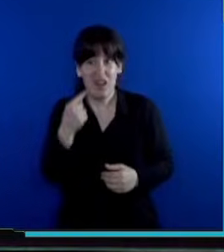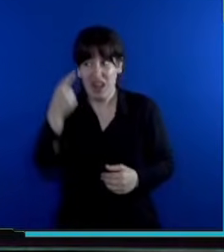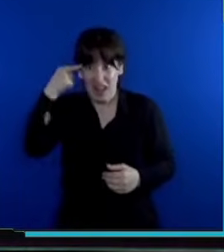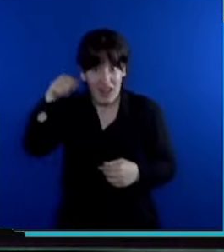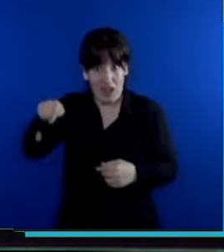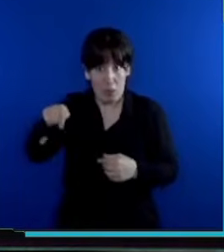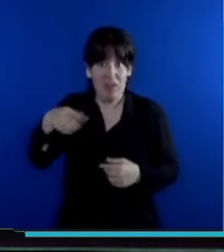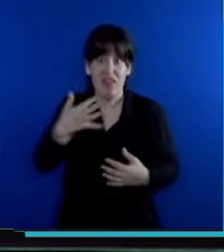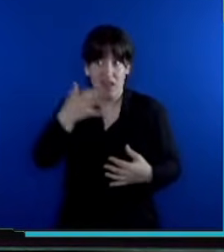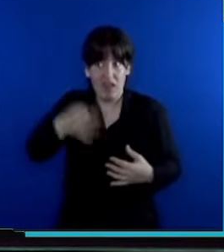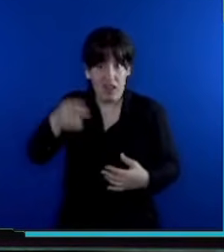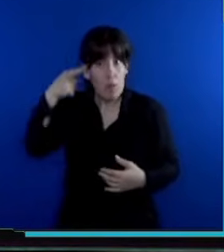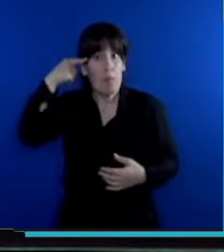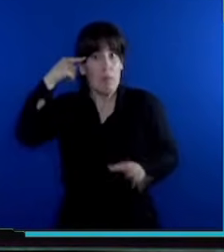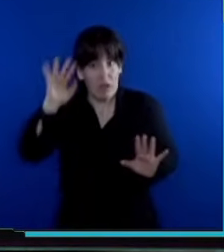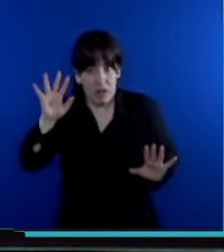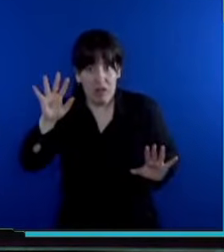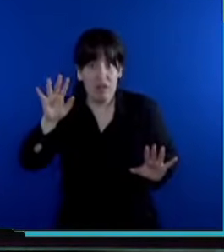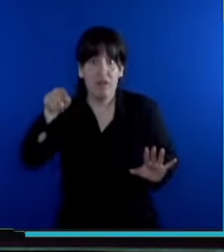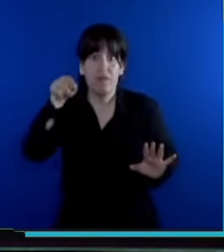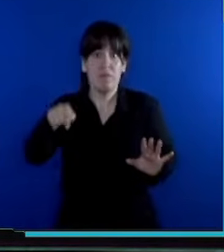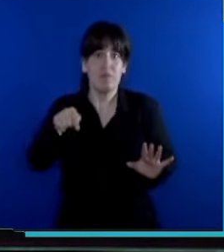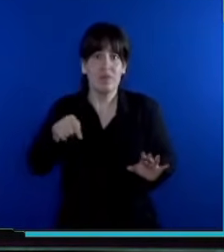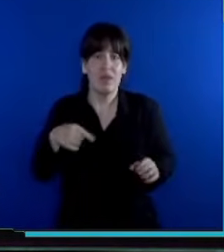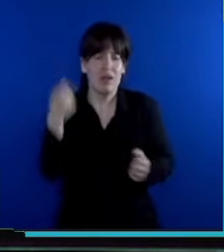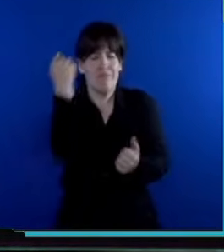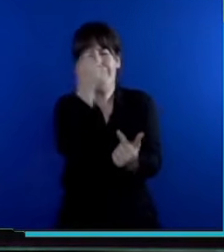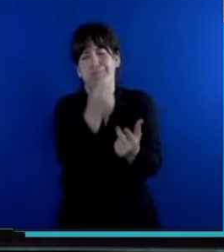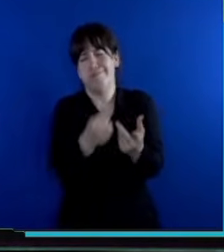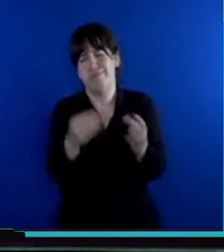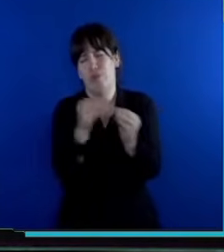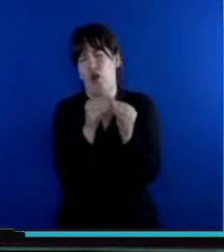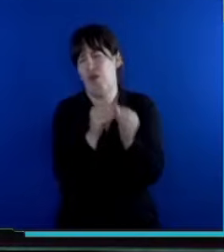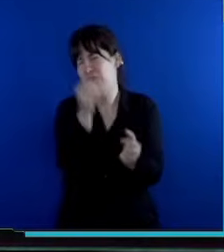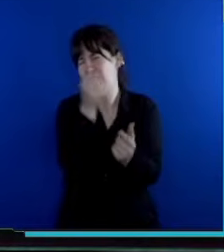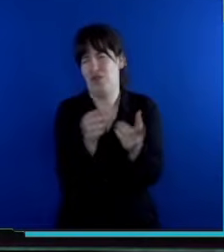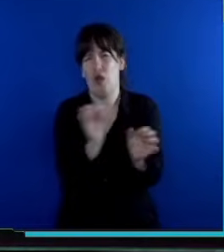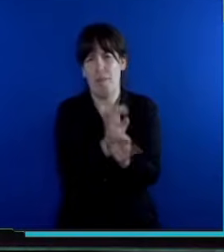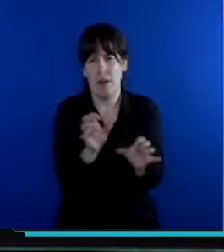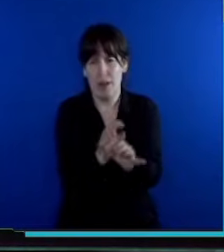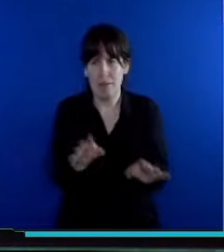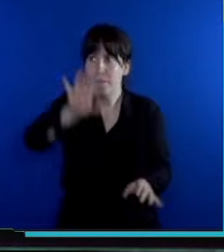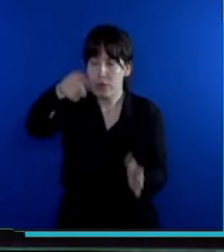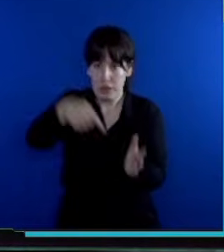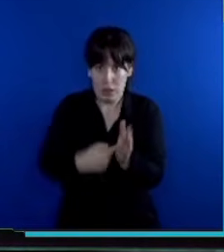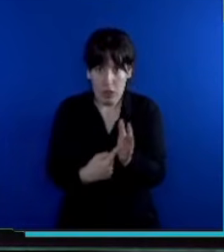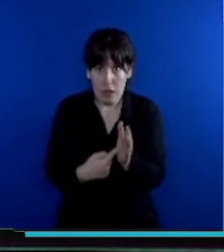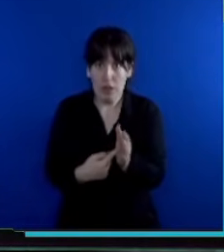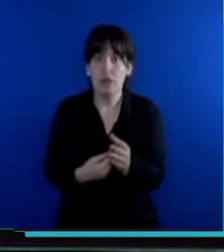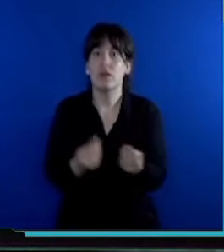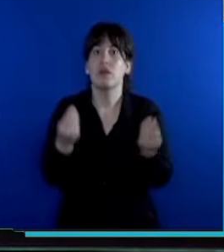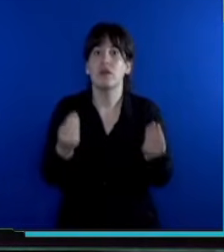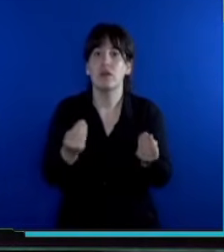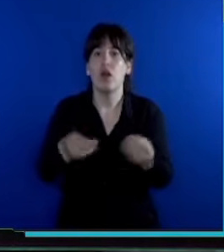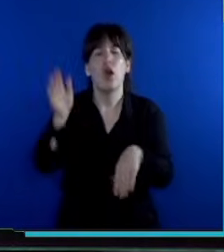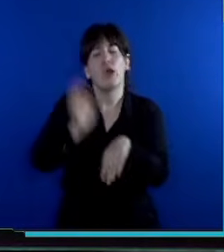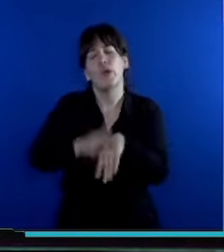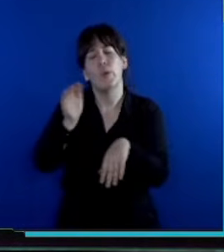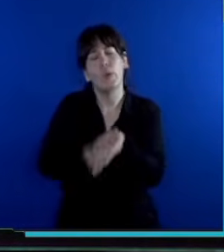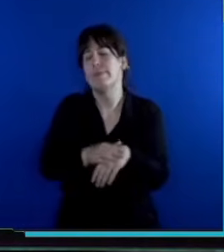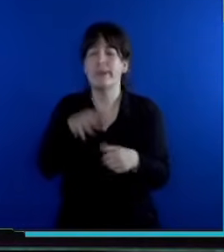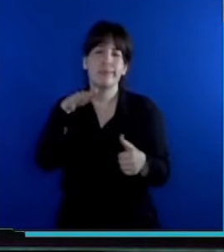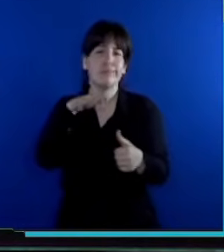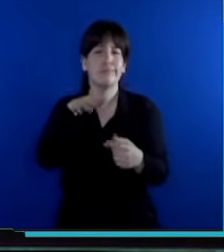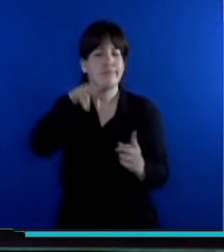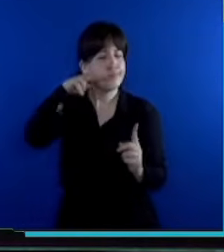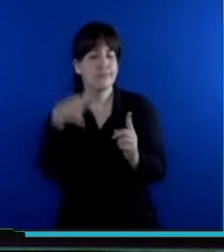en su percepción, que la causa de los innumerables problemas que tiene la provincia de Buenos Aires, de todo tipo, se deben a la falta de perspectiva de